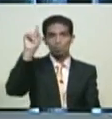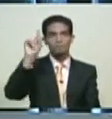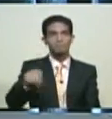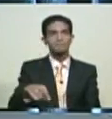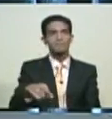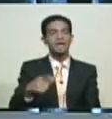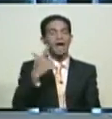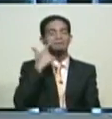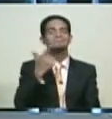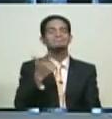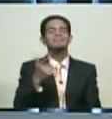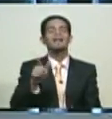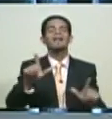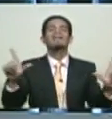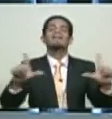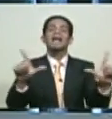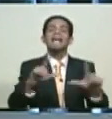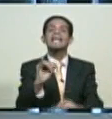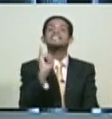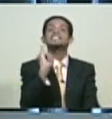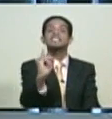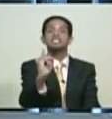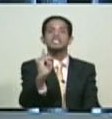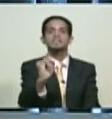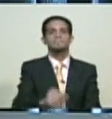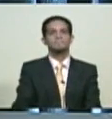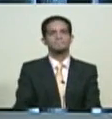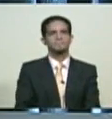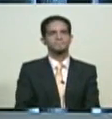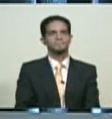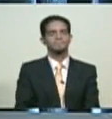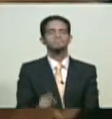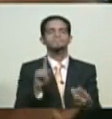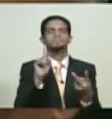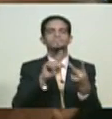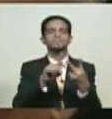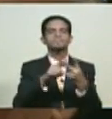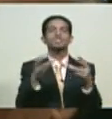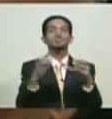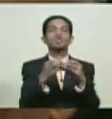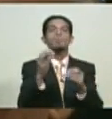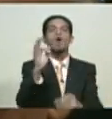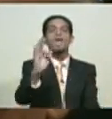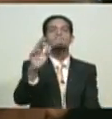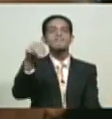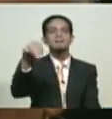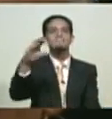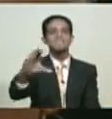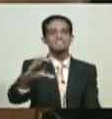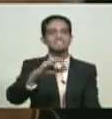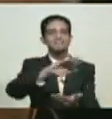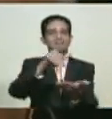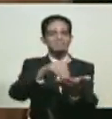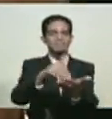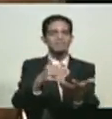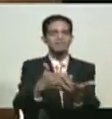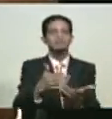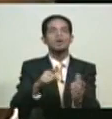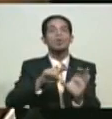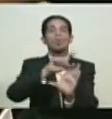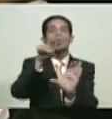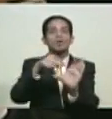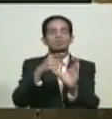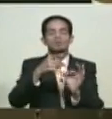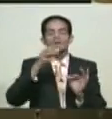de las televisoras no lo había saludado al circuito fm center unión radio el instituto fe y